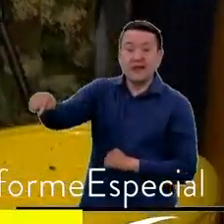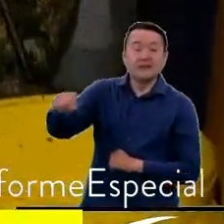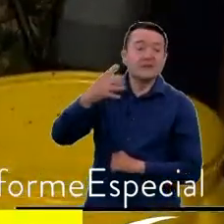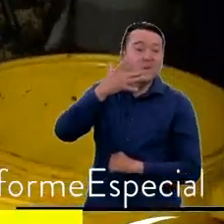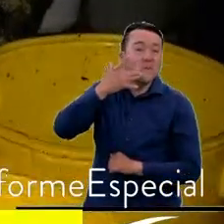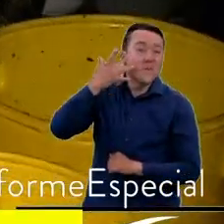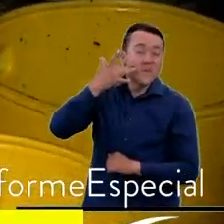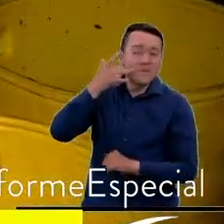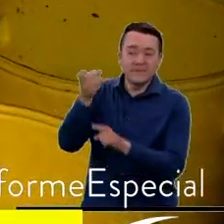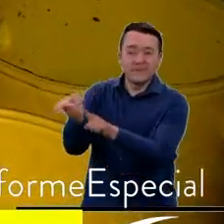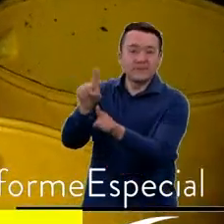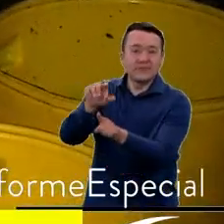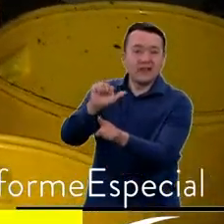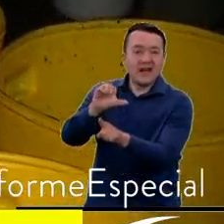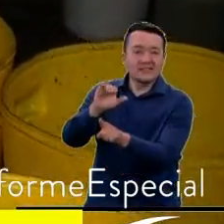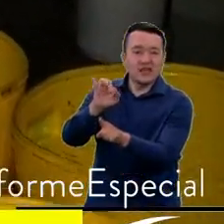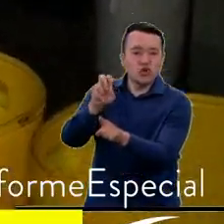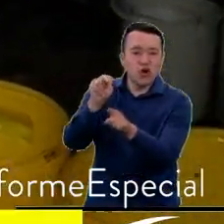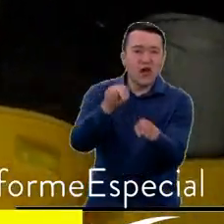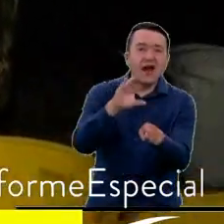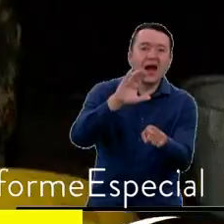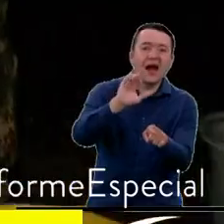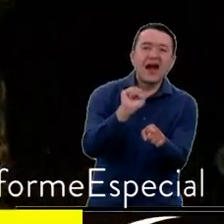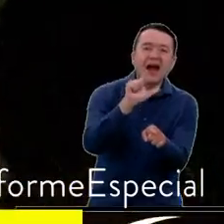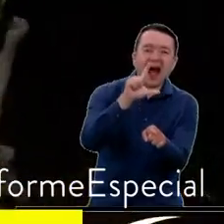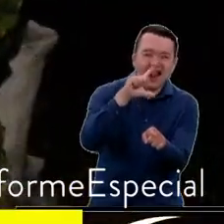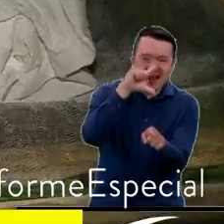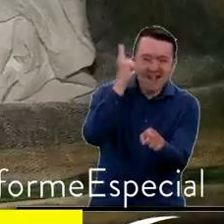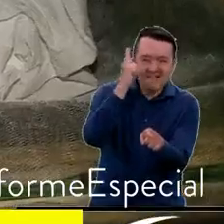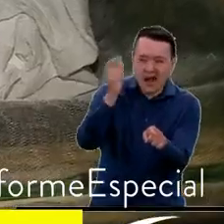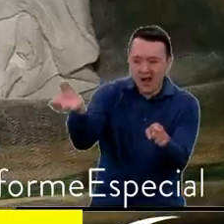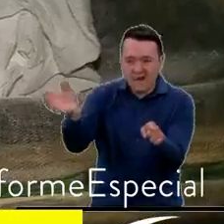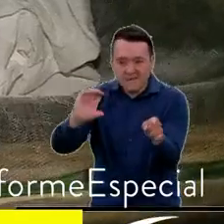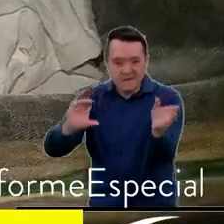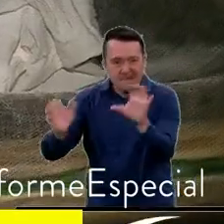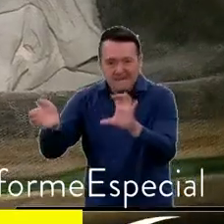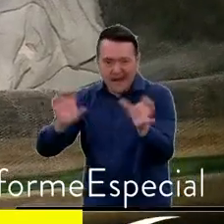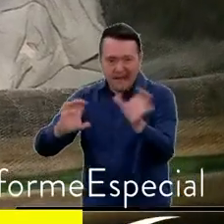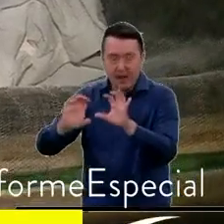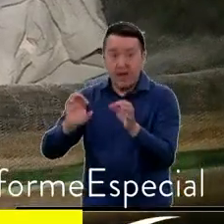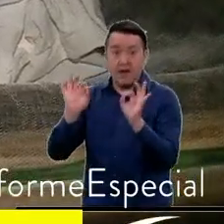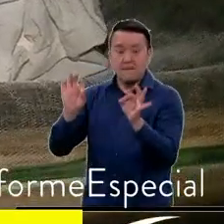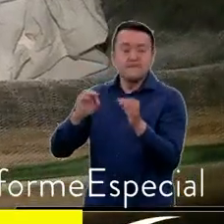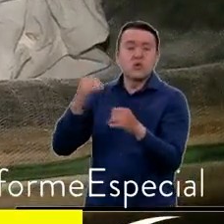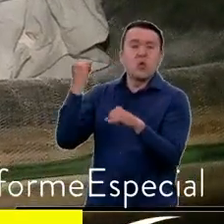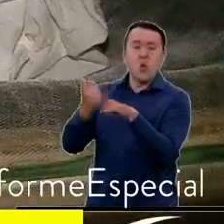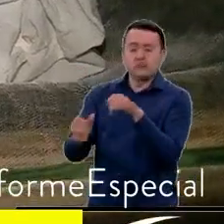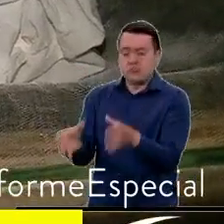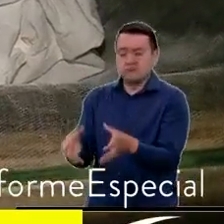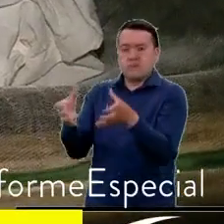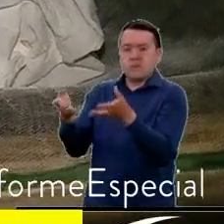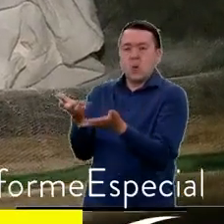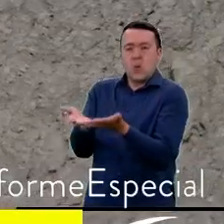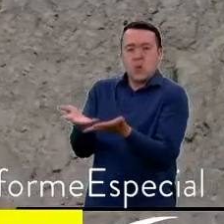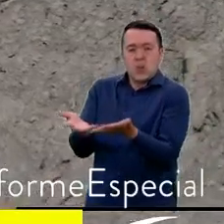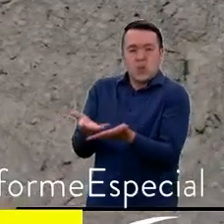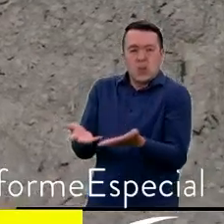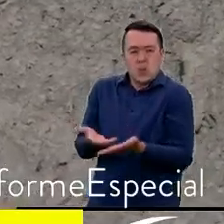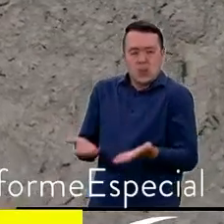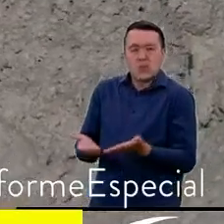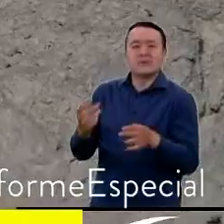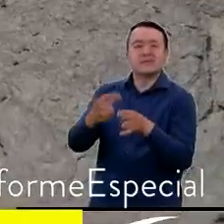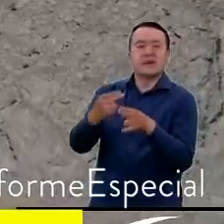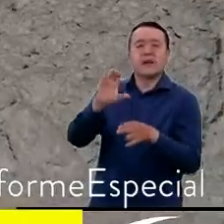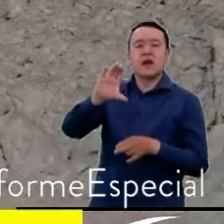acetona, podemos ver la cal y son procesadas en estas canecas. El resultado, este polvo blanco, también conocido como clorhidrato de